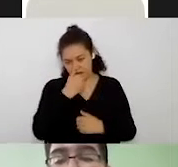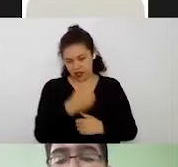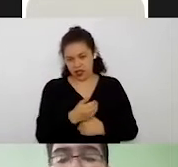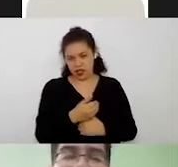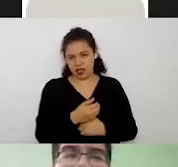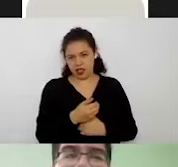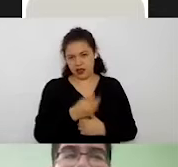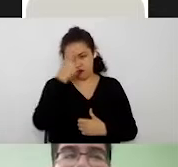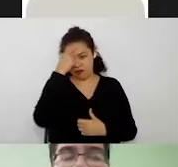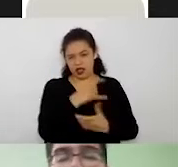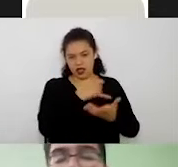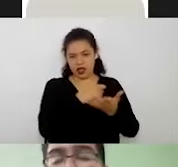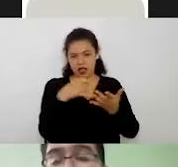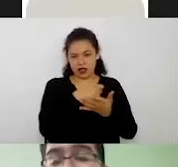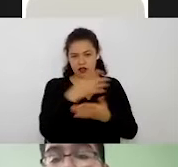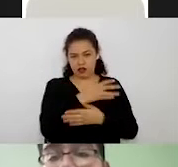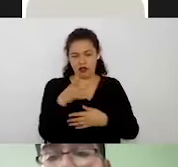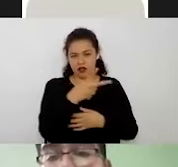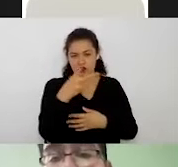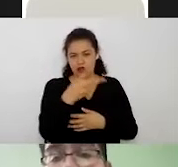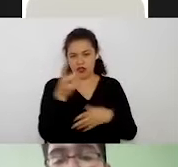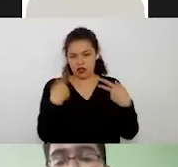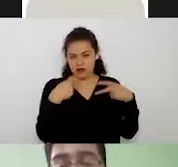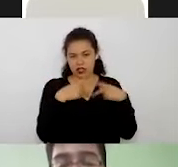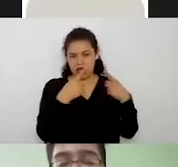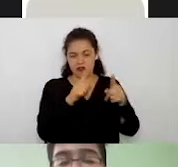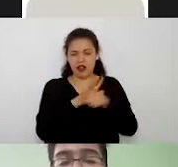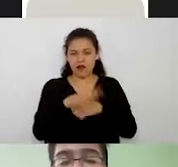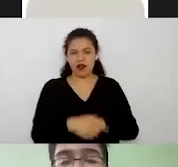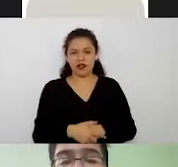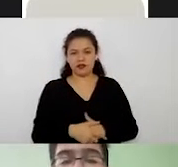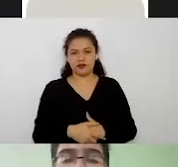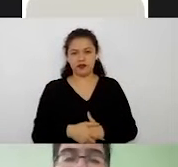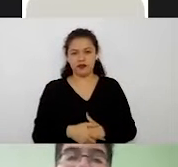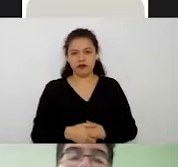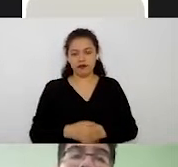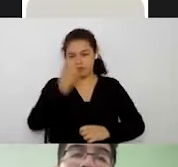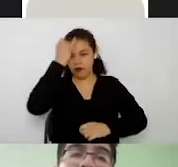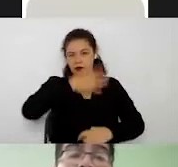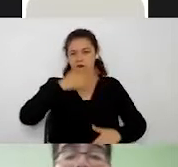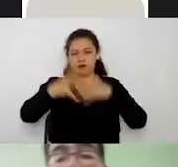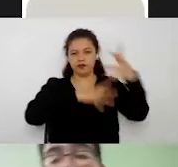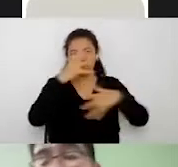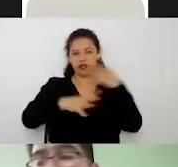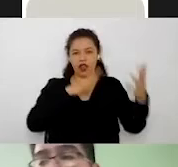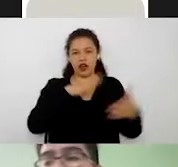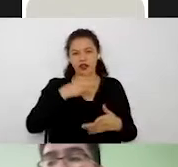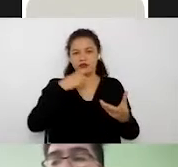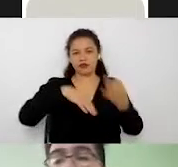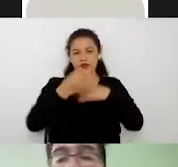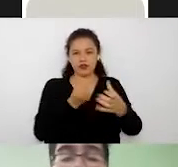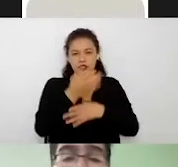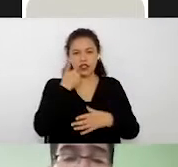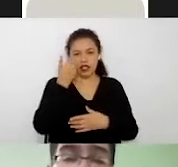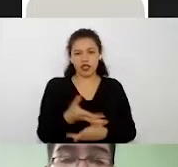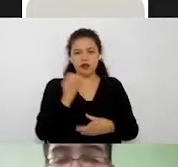sembráramos el pánico y que fuéramos 200 personas, pues imagínense el caos que se va a crear porque todos vamos a querer o salir o todos vamos a querer hacer